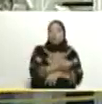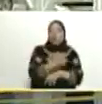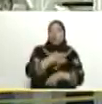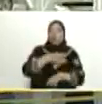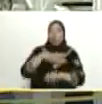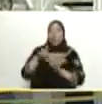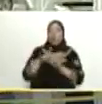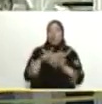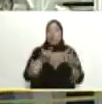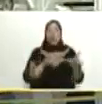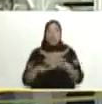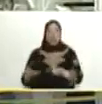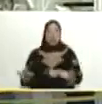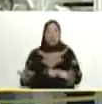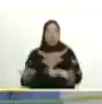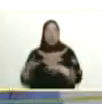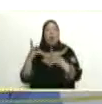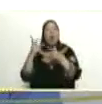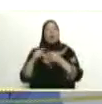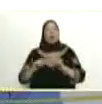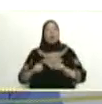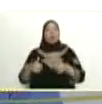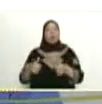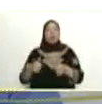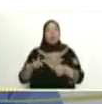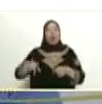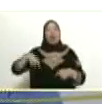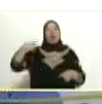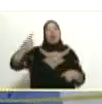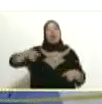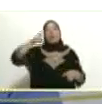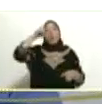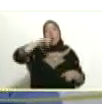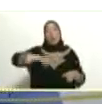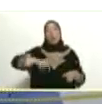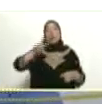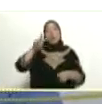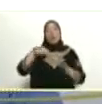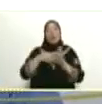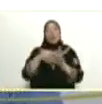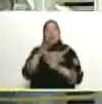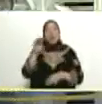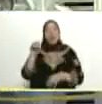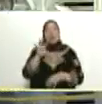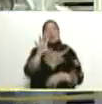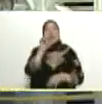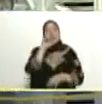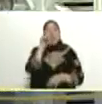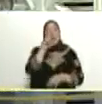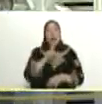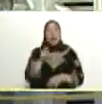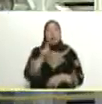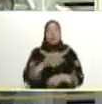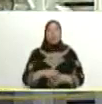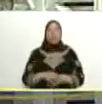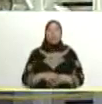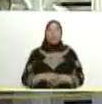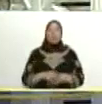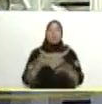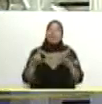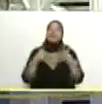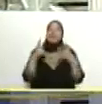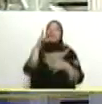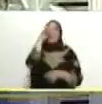bachiller. ¿Cuándo te gradúas? Para el otro año. ¿Pasaste para quinto año? Oh, sí. ¿Y qué estás